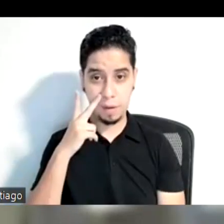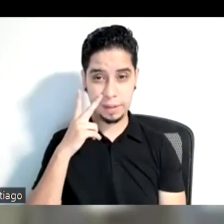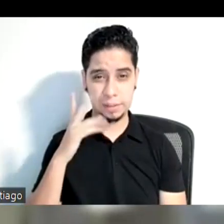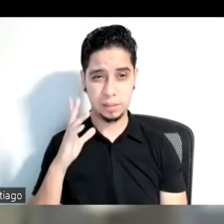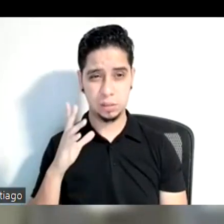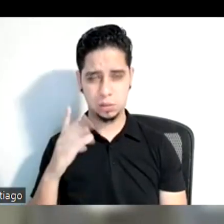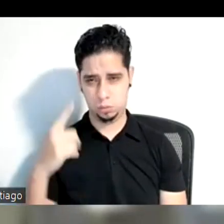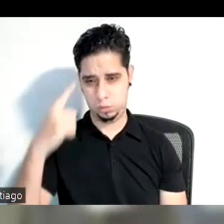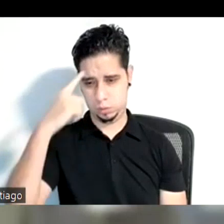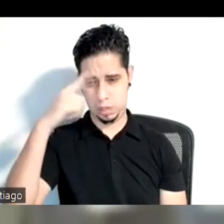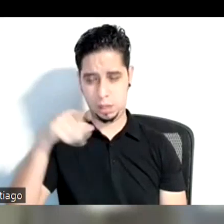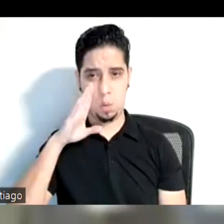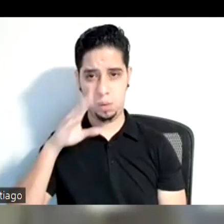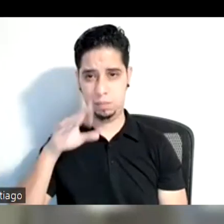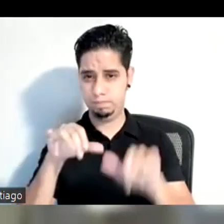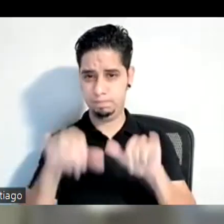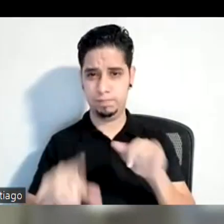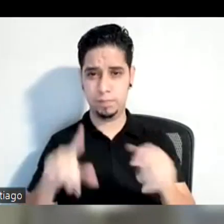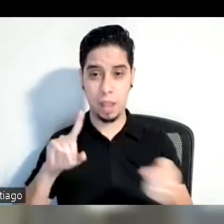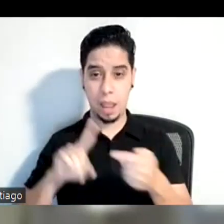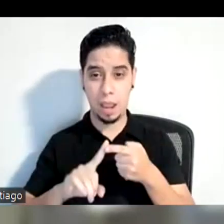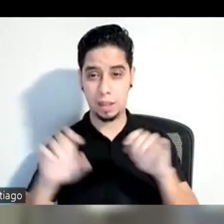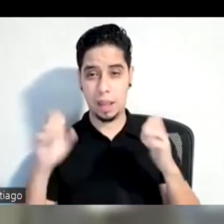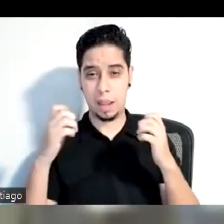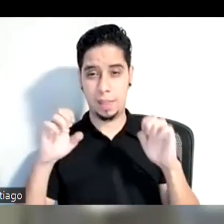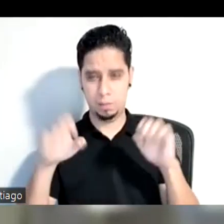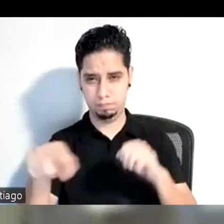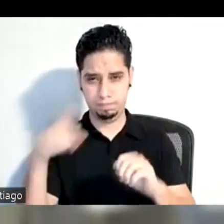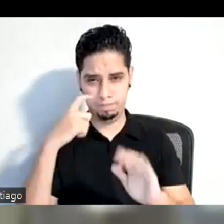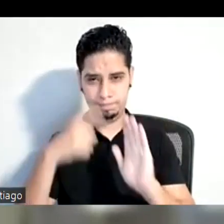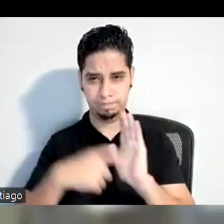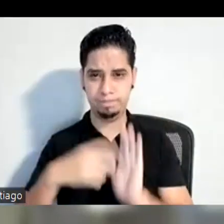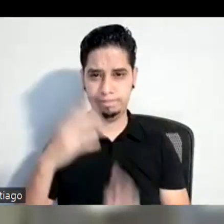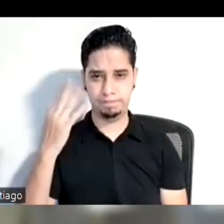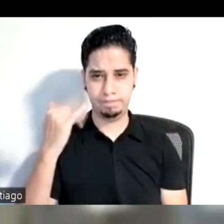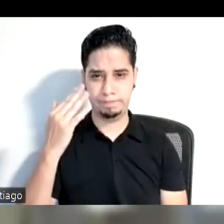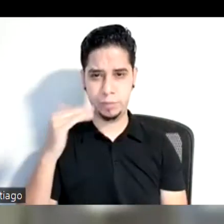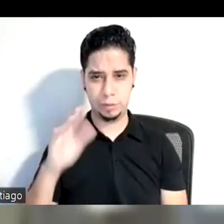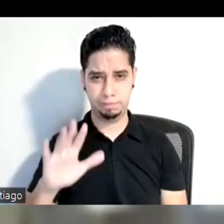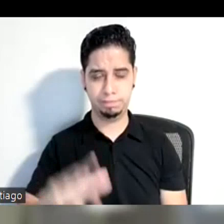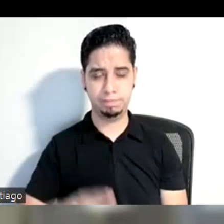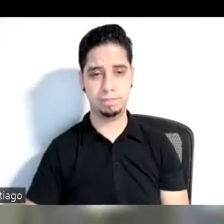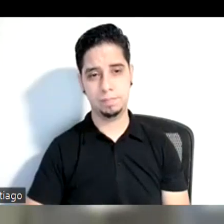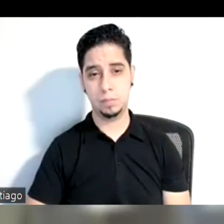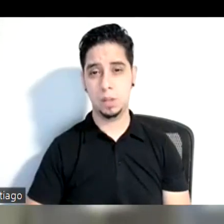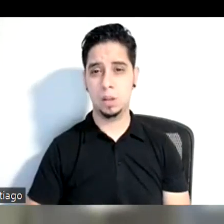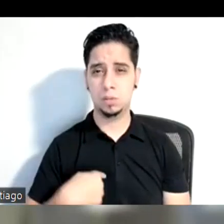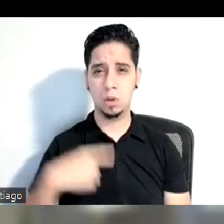dejar hasta enero, de verdad. Ya van a ver por qué, porque es que de verdad yo